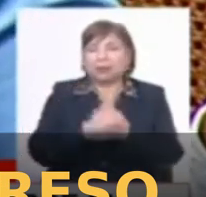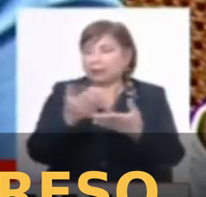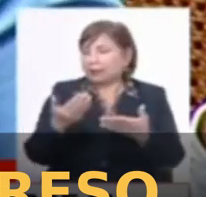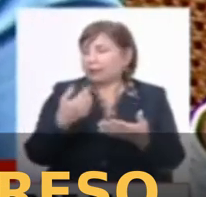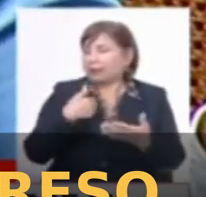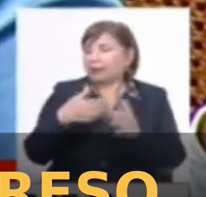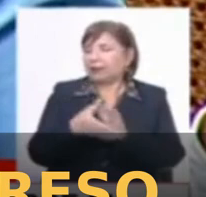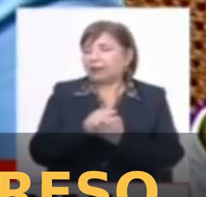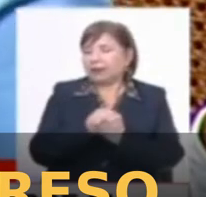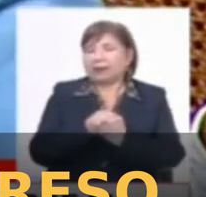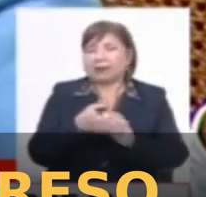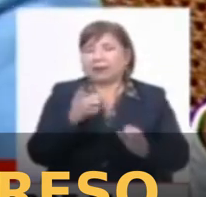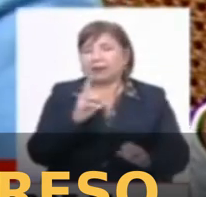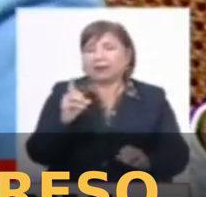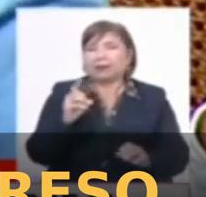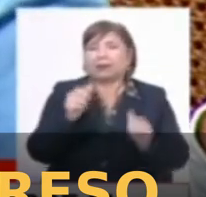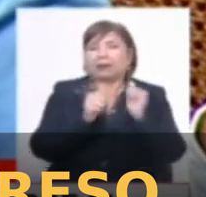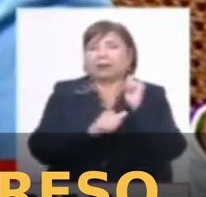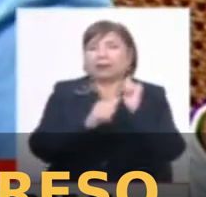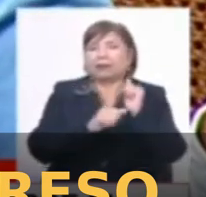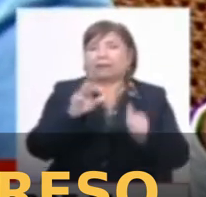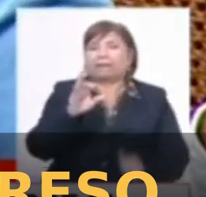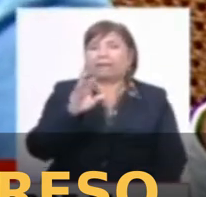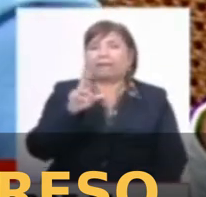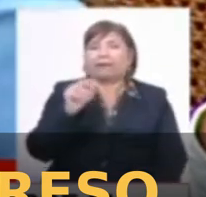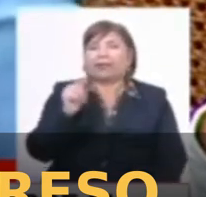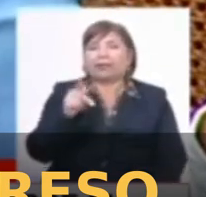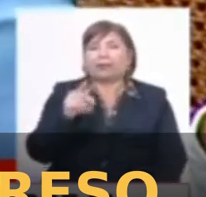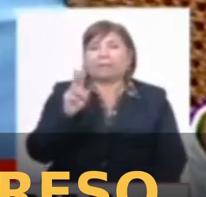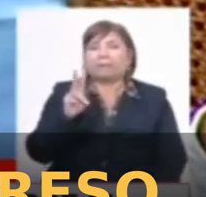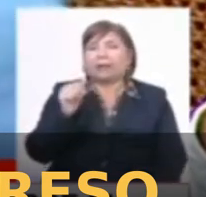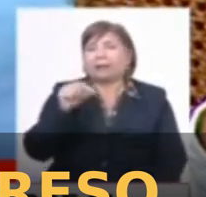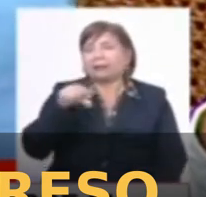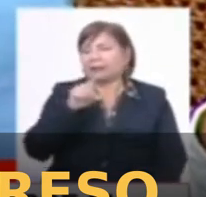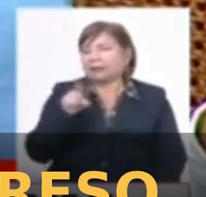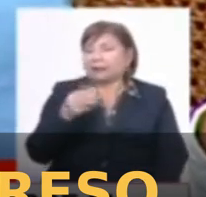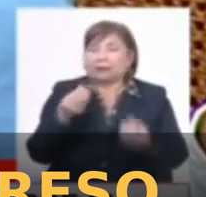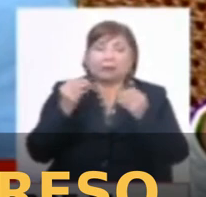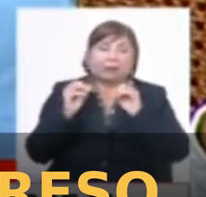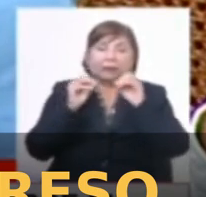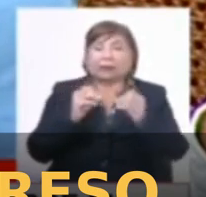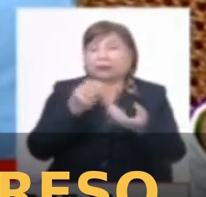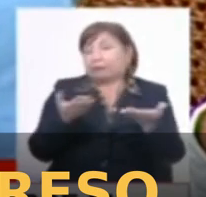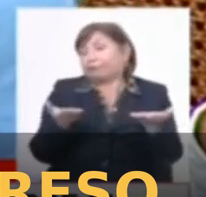sería amiga del hermano de Fray Vázquez, porque no tiene otra cosa como ponerme,